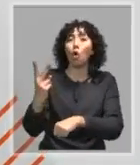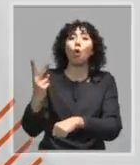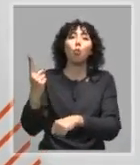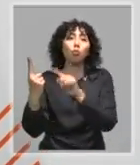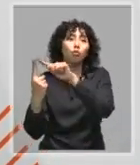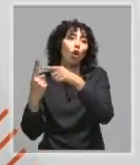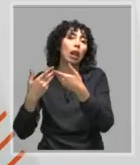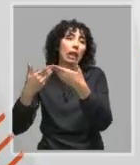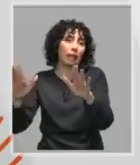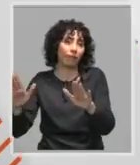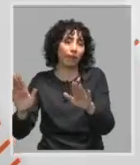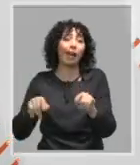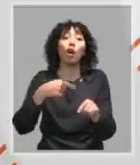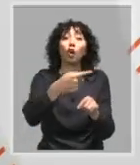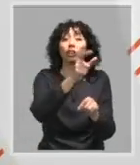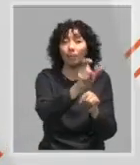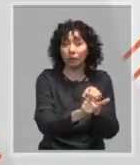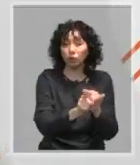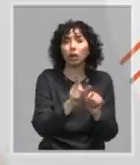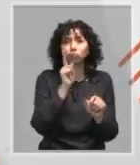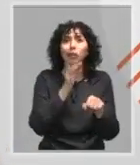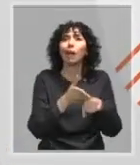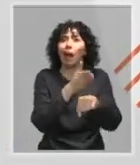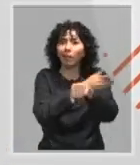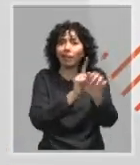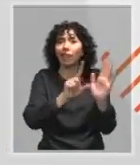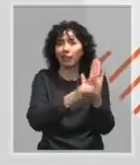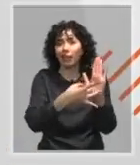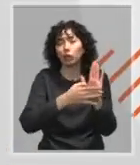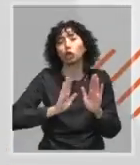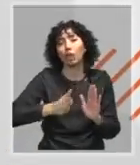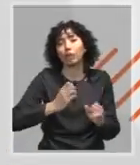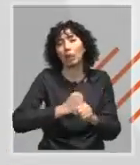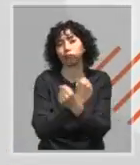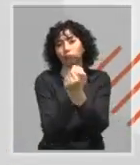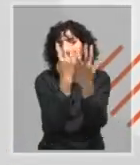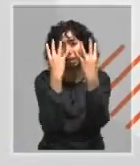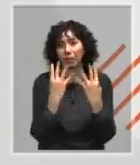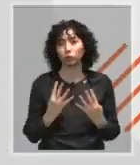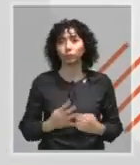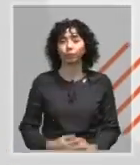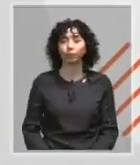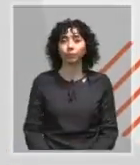el otro, que registra antecedentes judiciales, sigue privado de libertad.